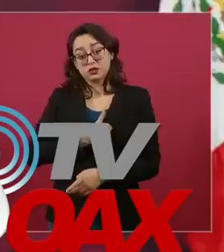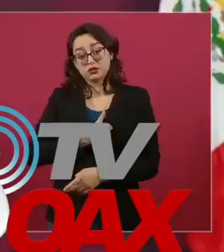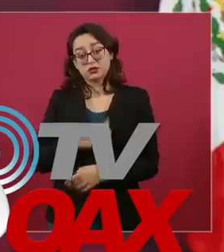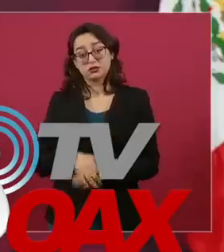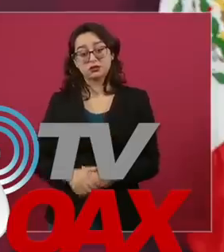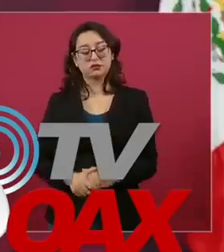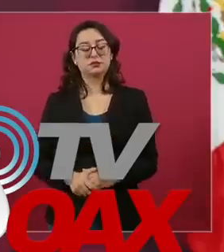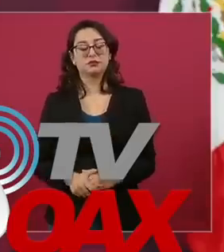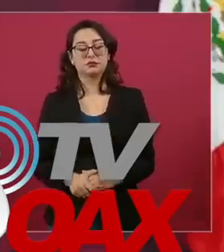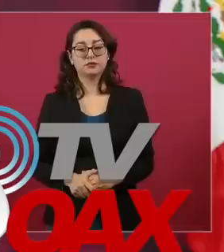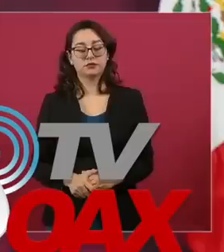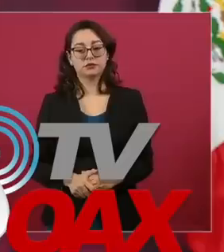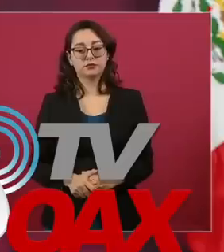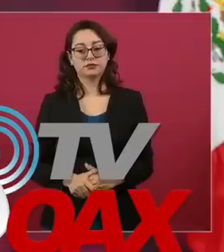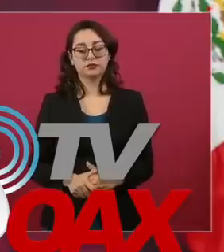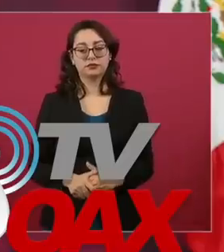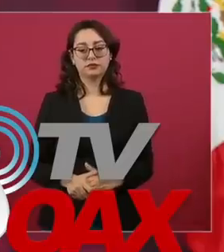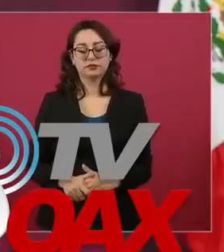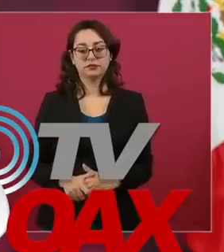aunque